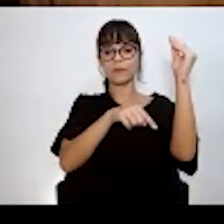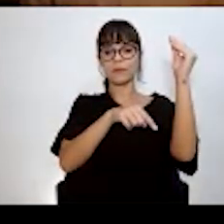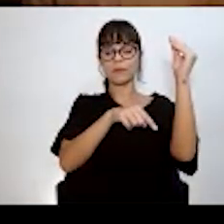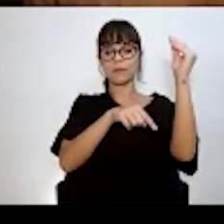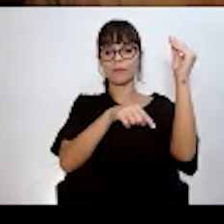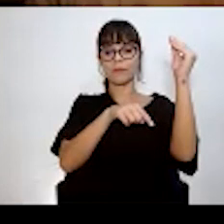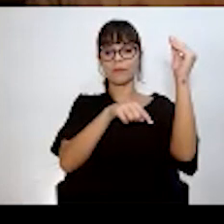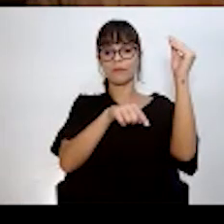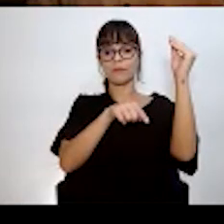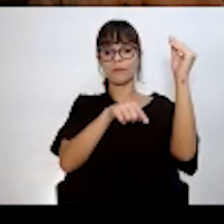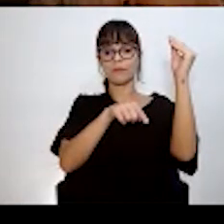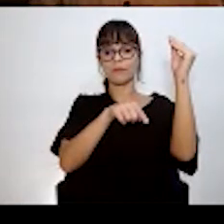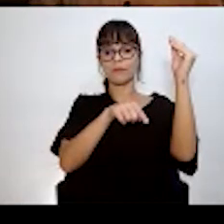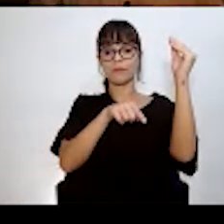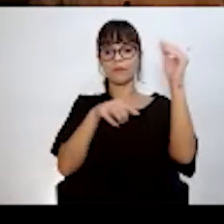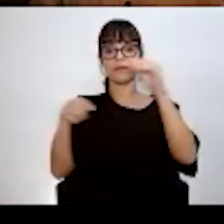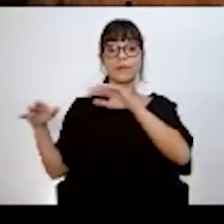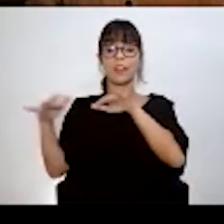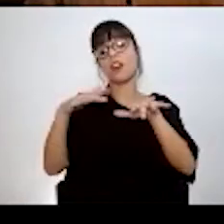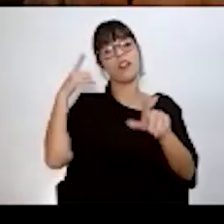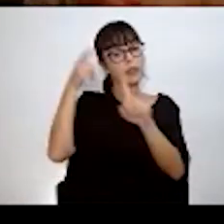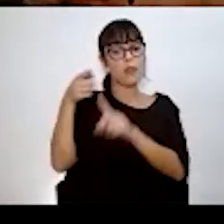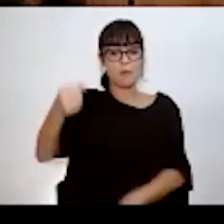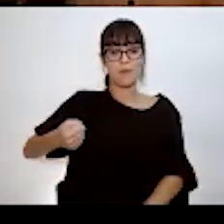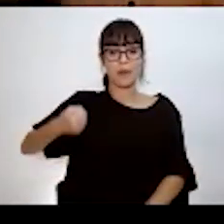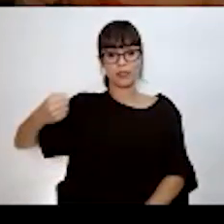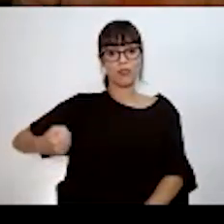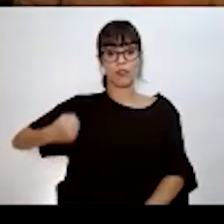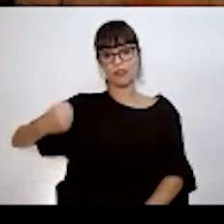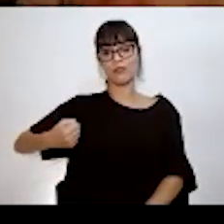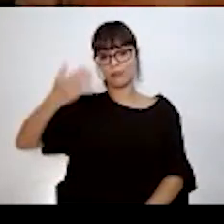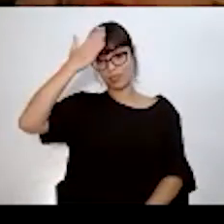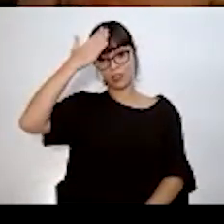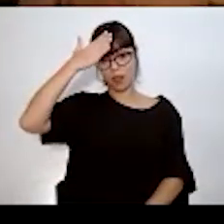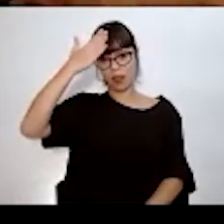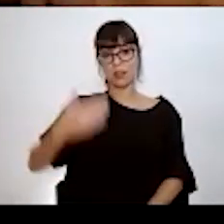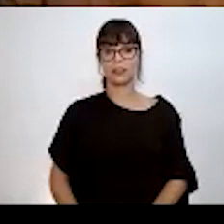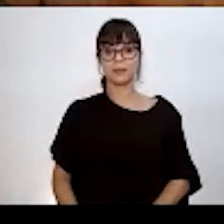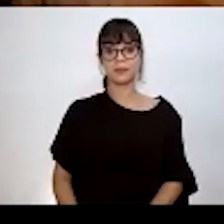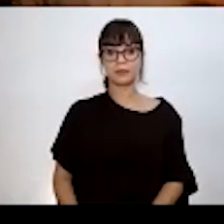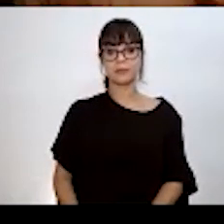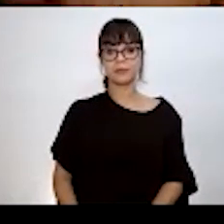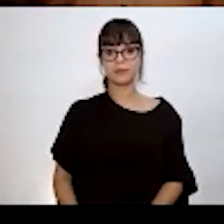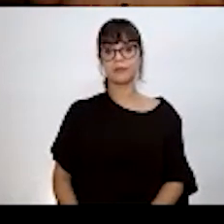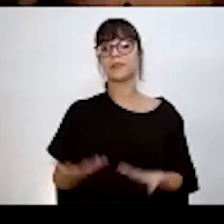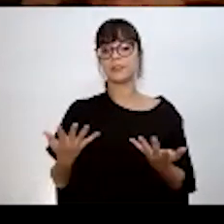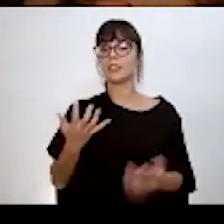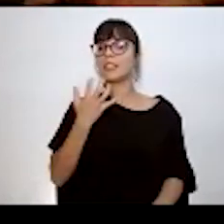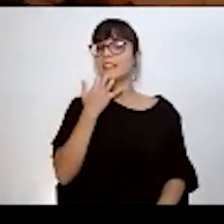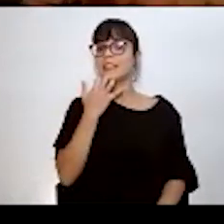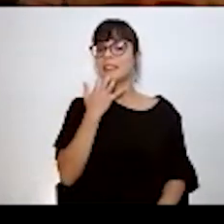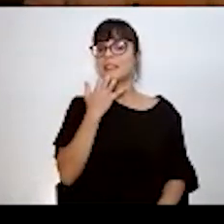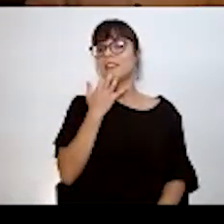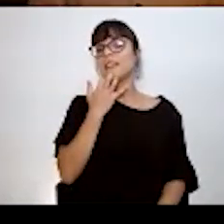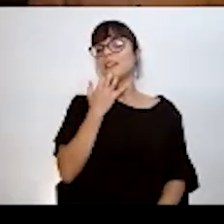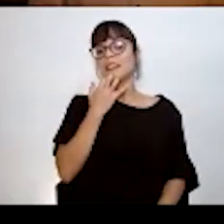vocación fundamentalmente pastoralista. Insisto, cada vez que utilizamos un término pastoralista, agrícola, lo que estamos es simplificando